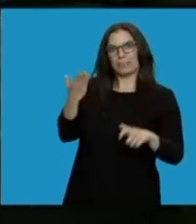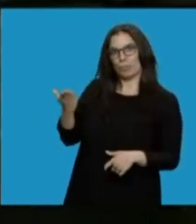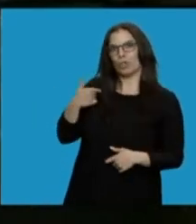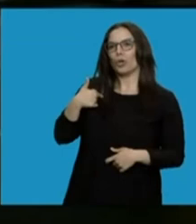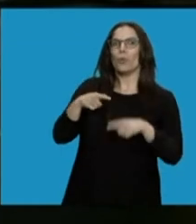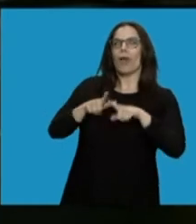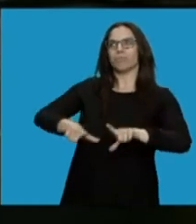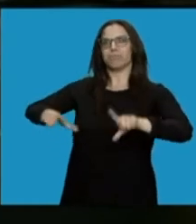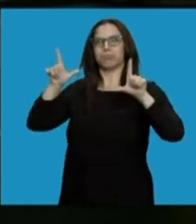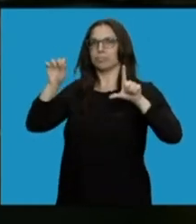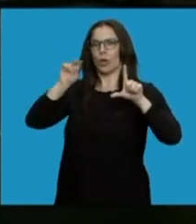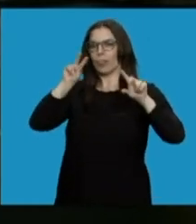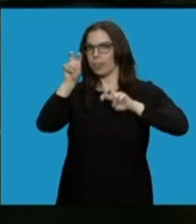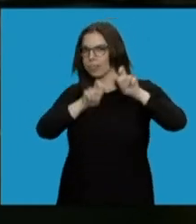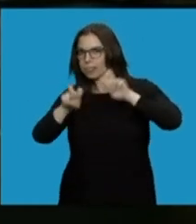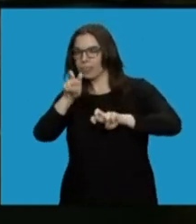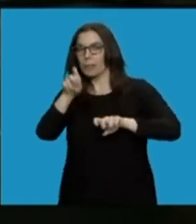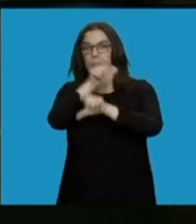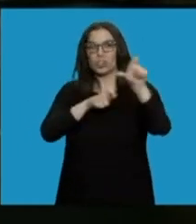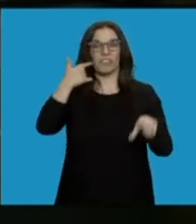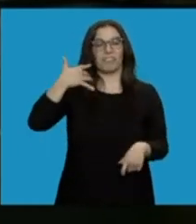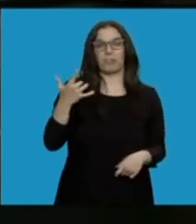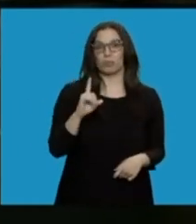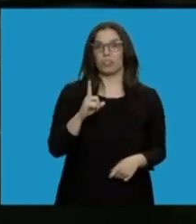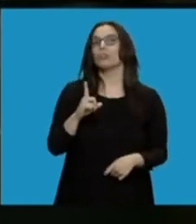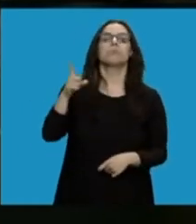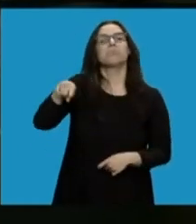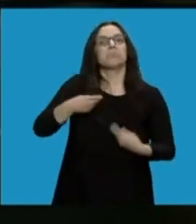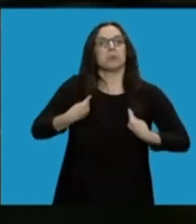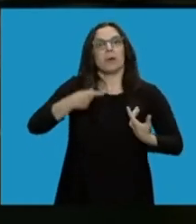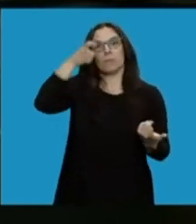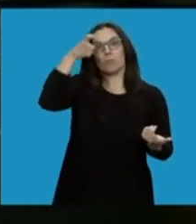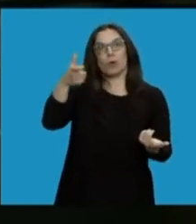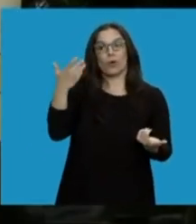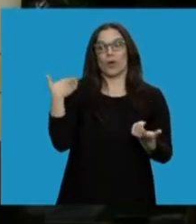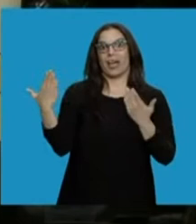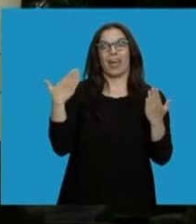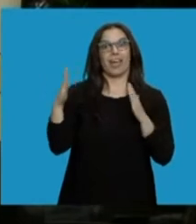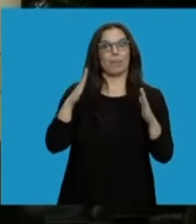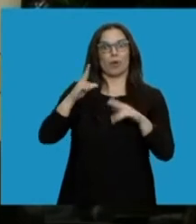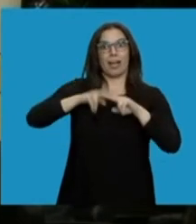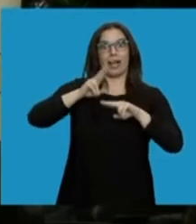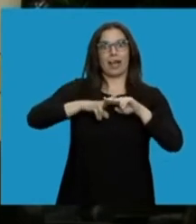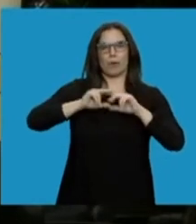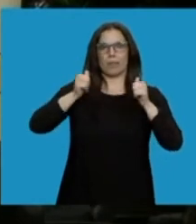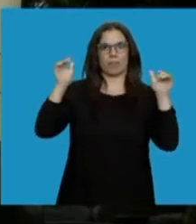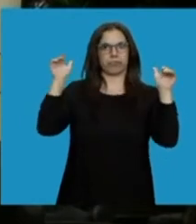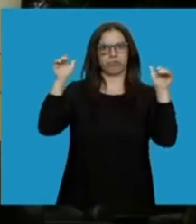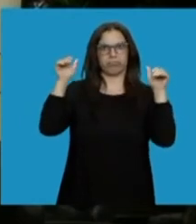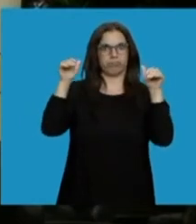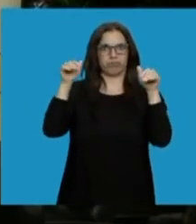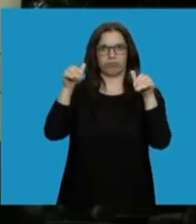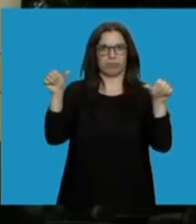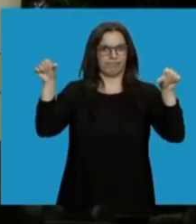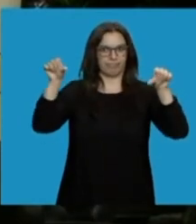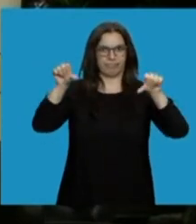reportajes. Gente anónima que vivía en un pueblo cuando el carbón entró en su primer declive, Santibáñez de Montes, que